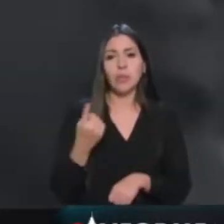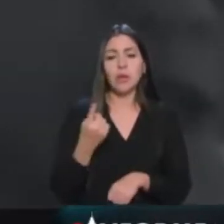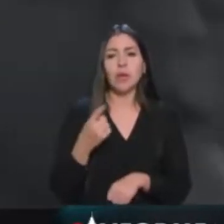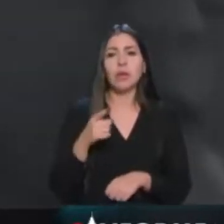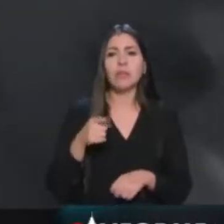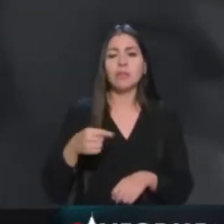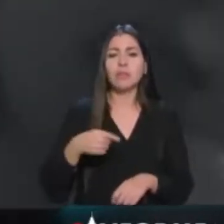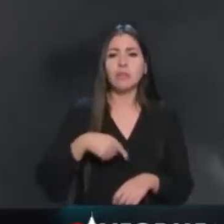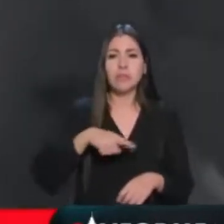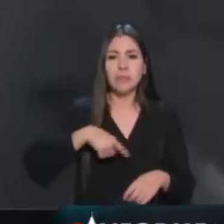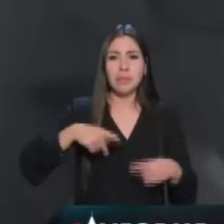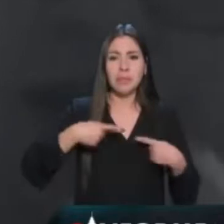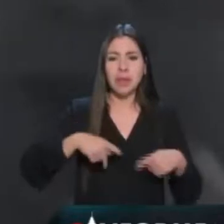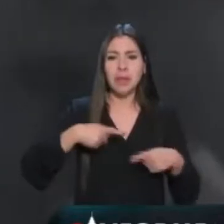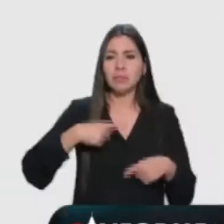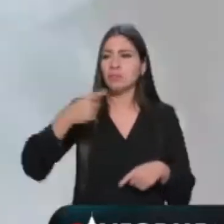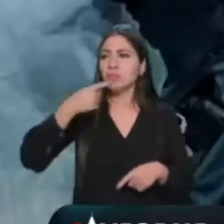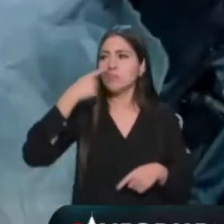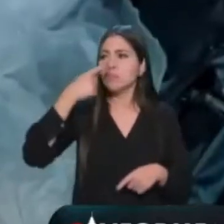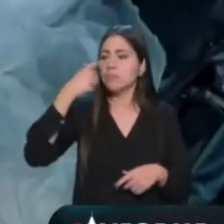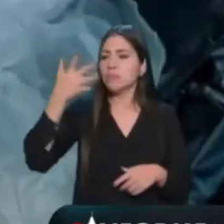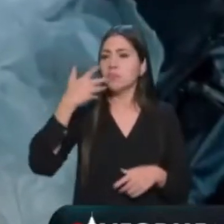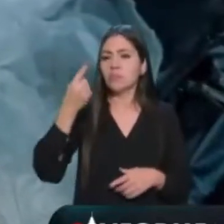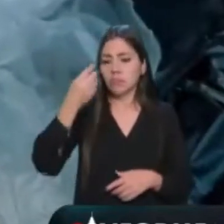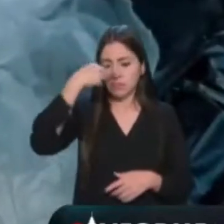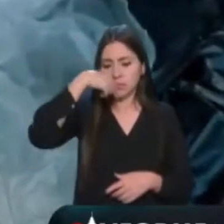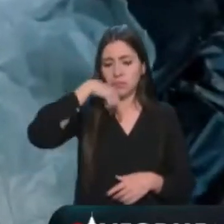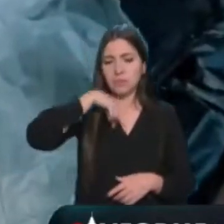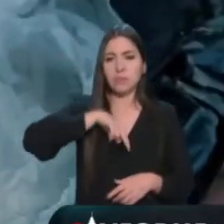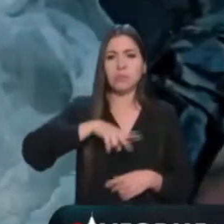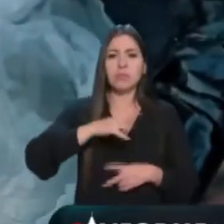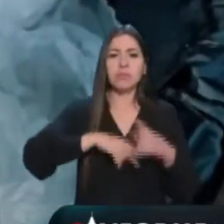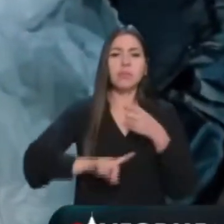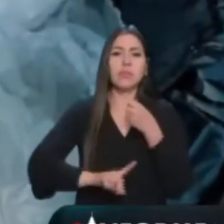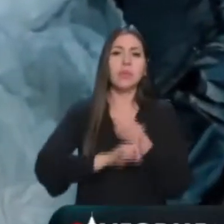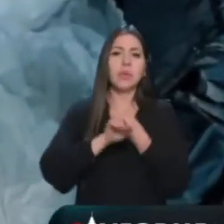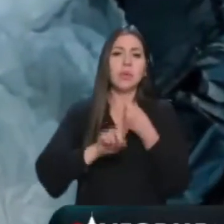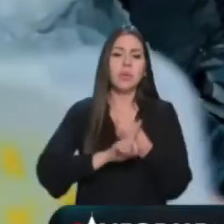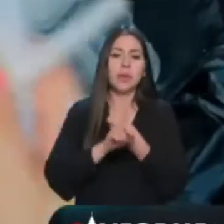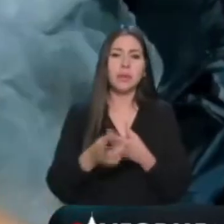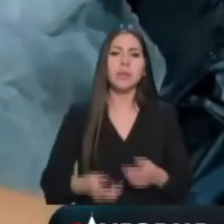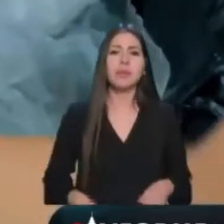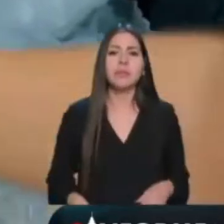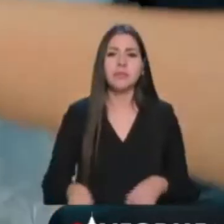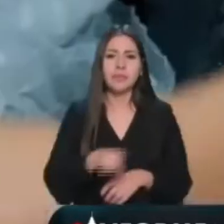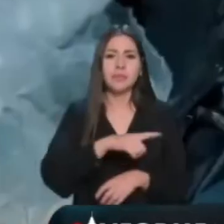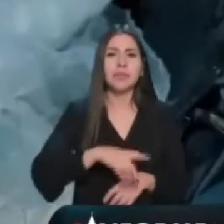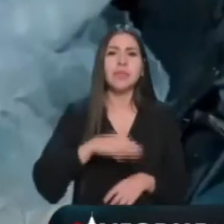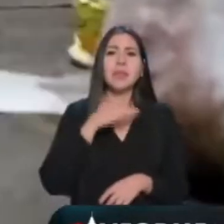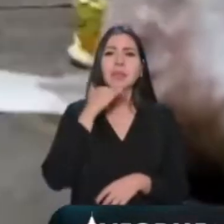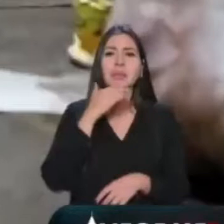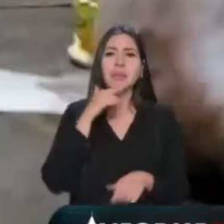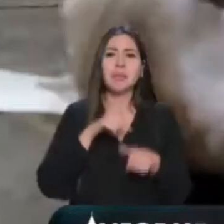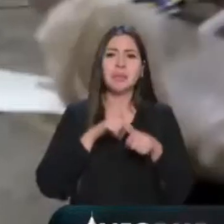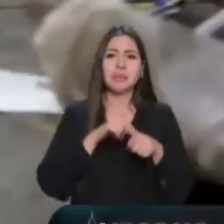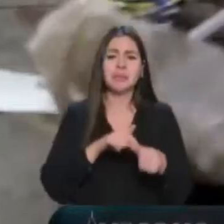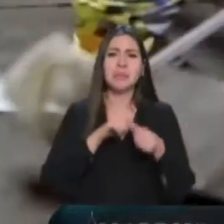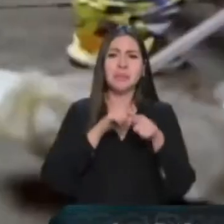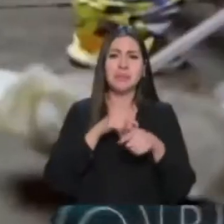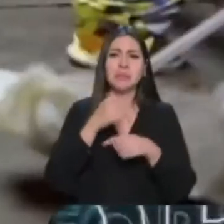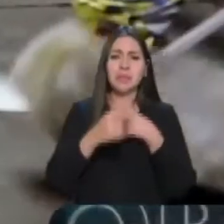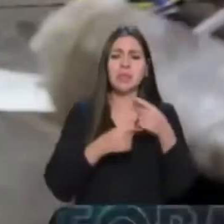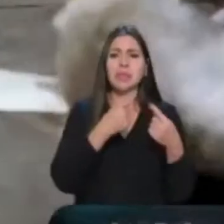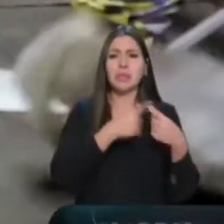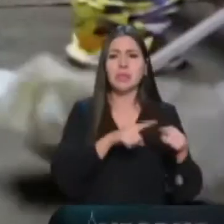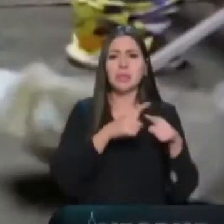sistema respiratorio al estarlo oliendo. El colonialismo de la basura está documentado por más de 800